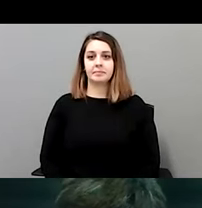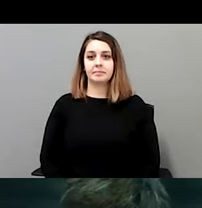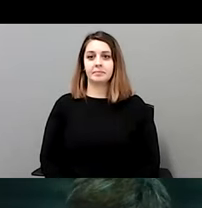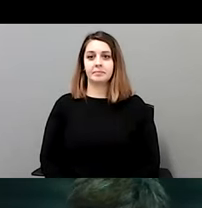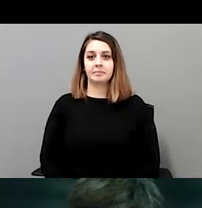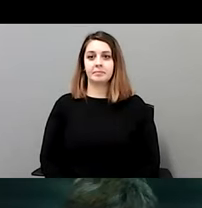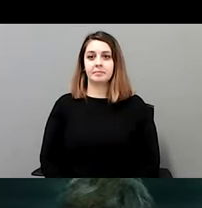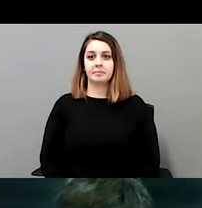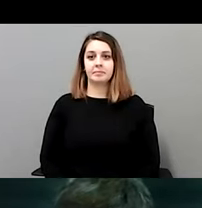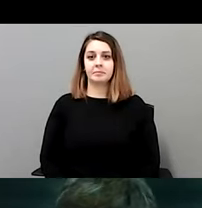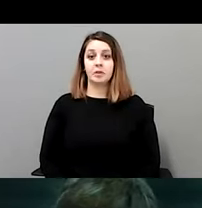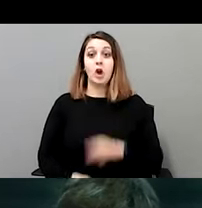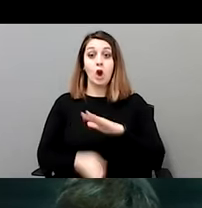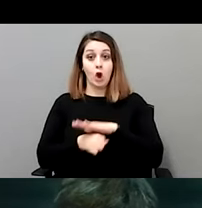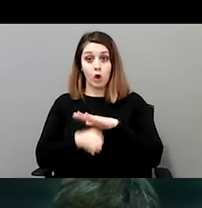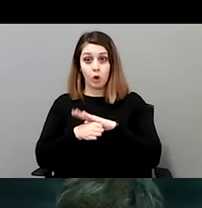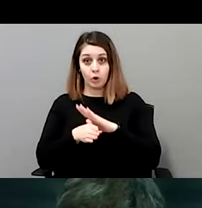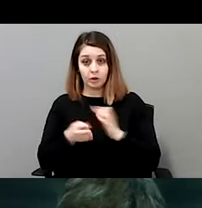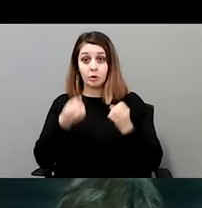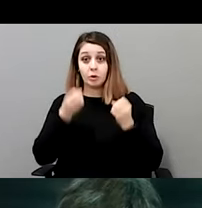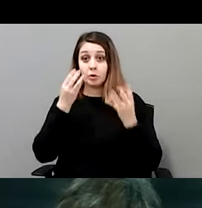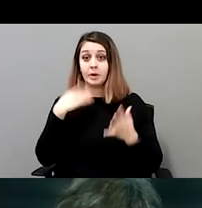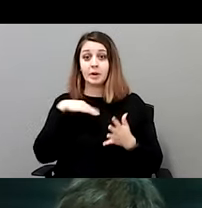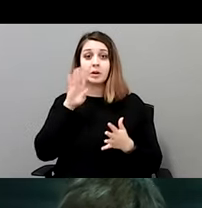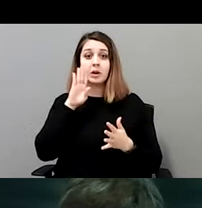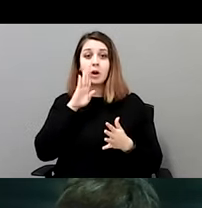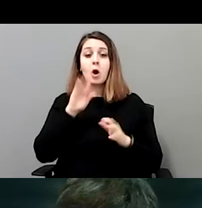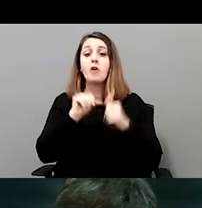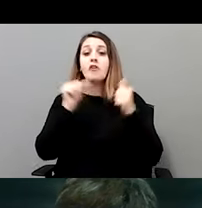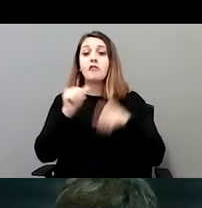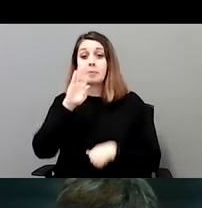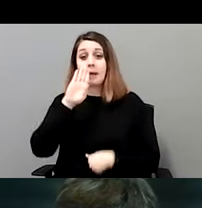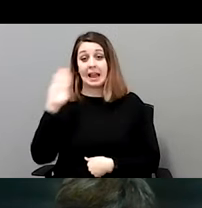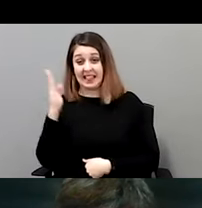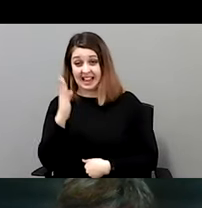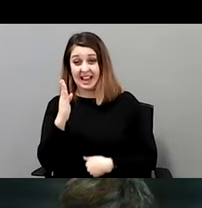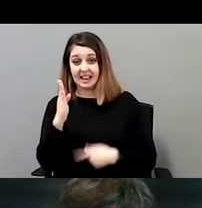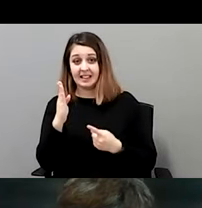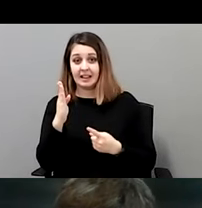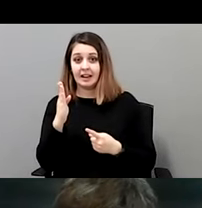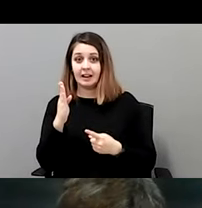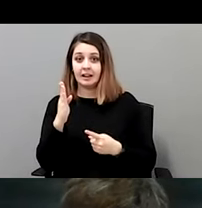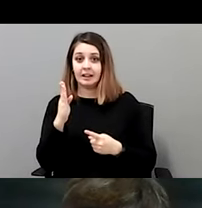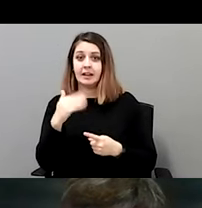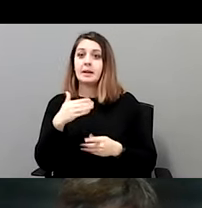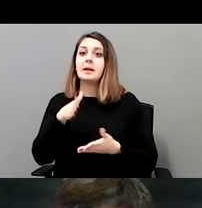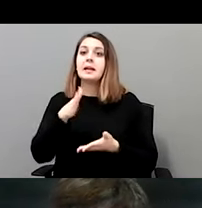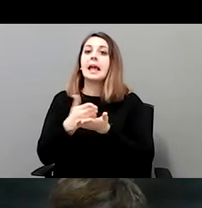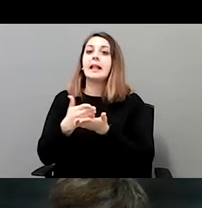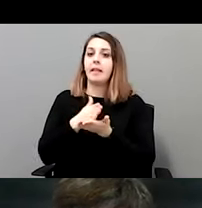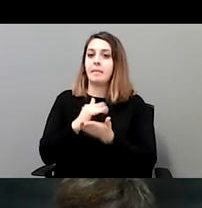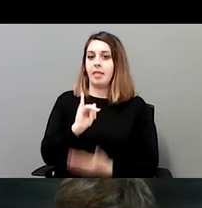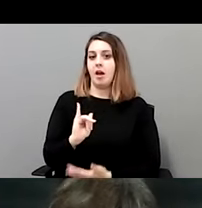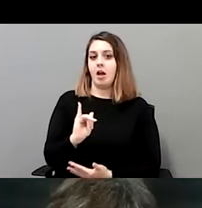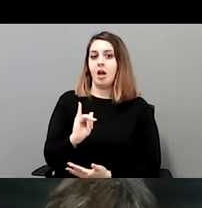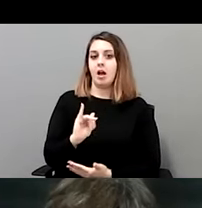Sigo. Bueno, como decía, la modalidad en directa, hay un intermediario.